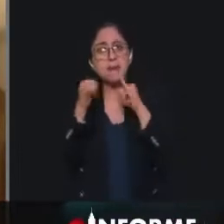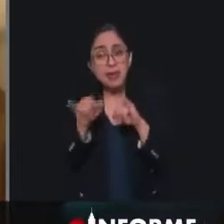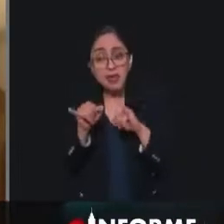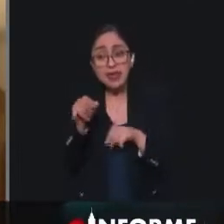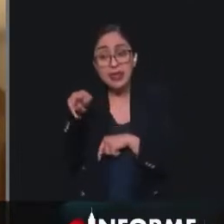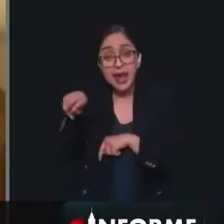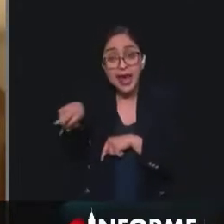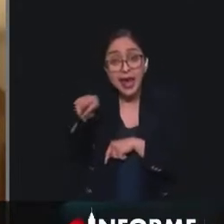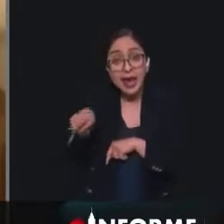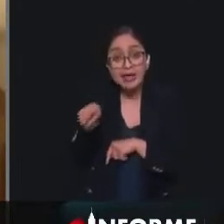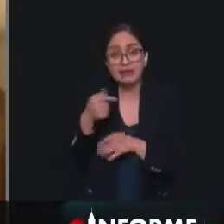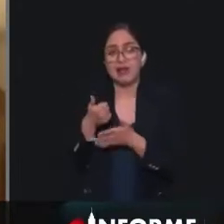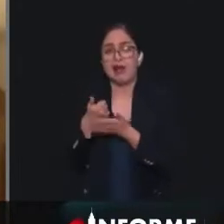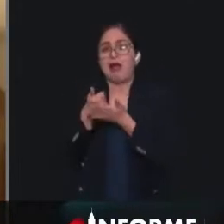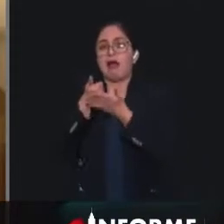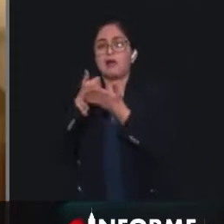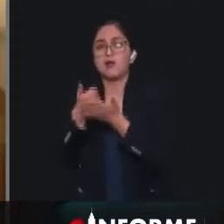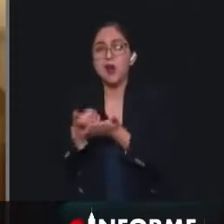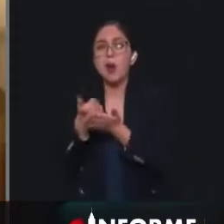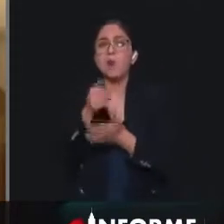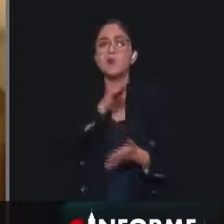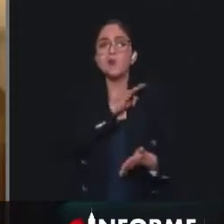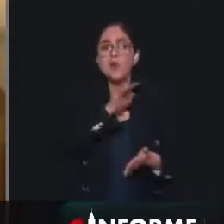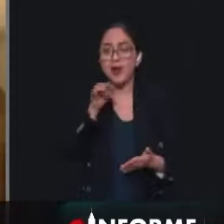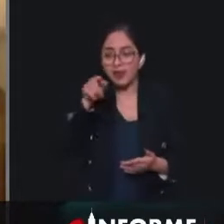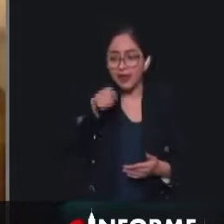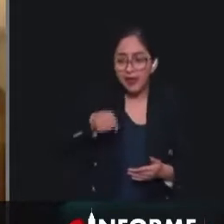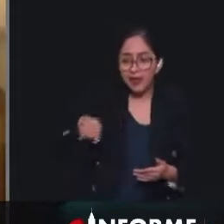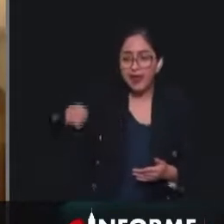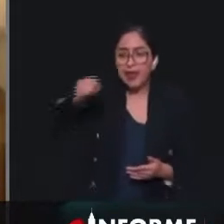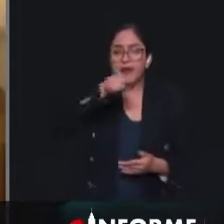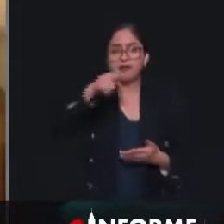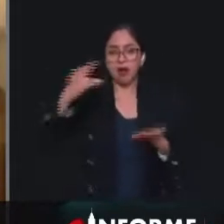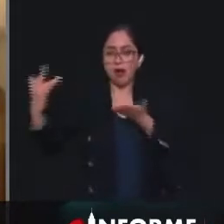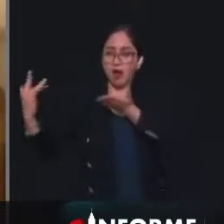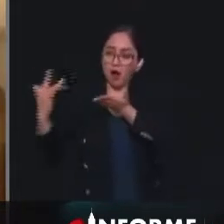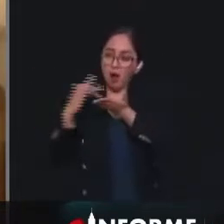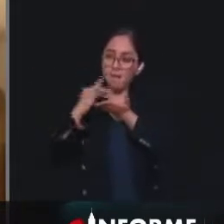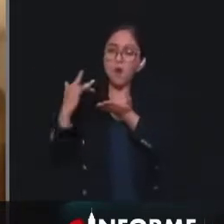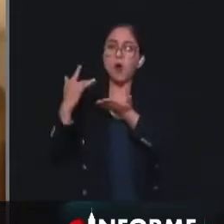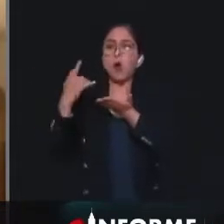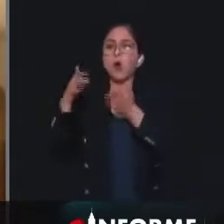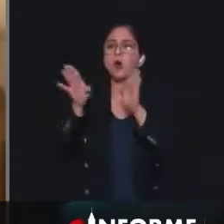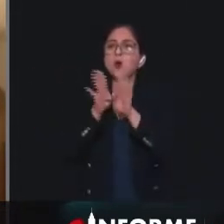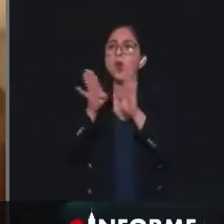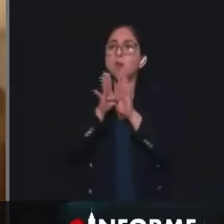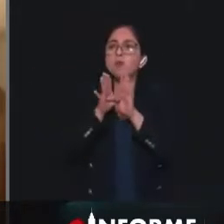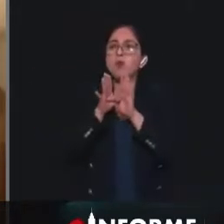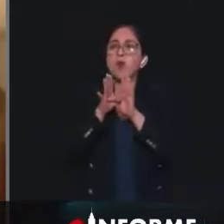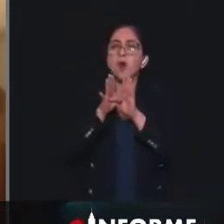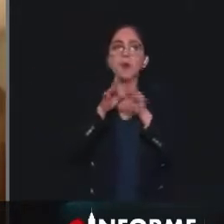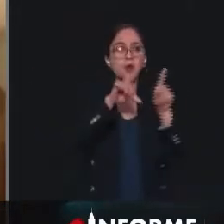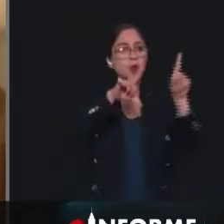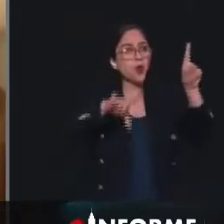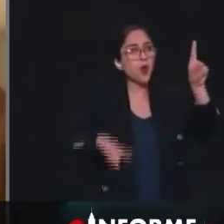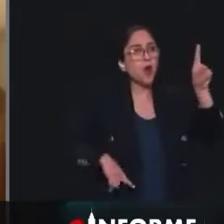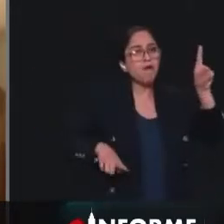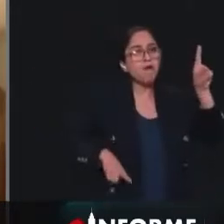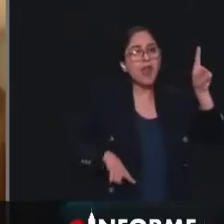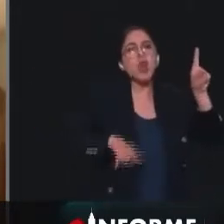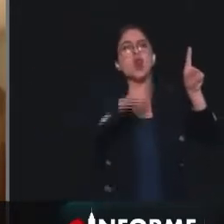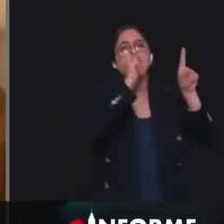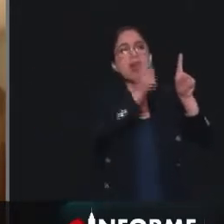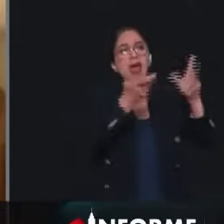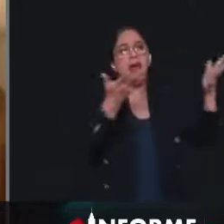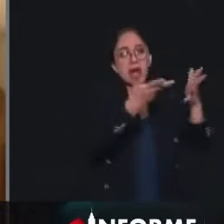digamos, el interlocutor del gobierno, ¿no? No necesariamente su peor crítico